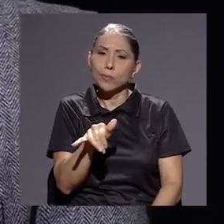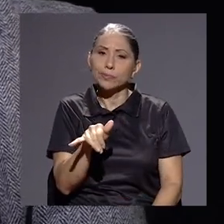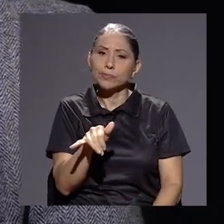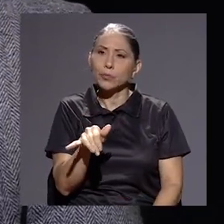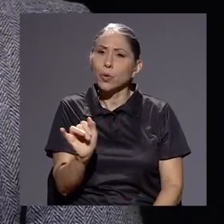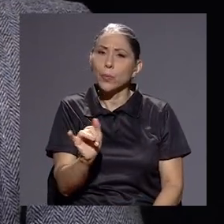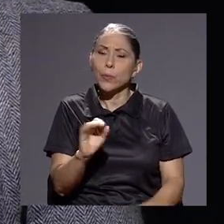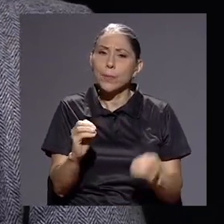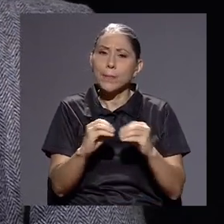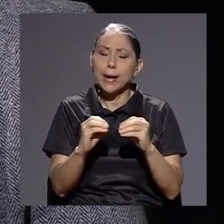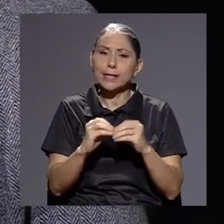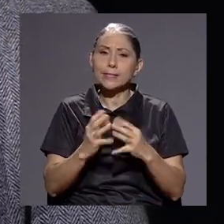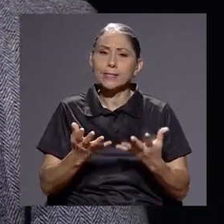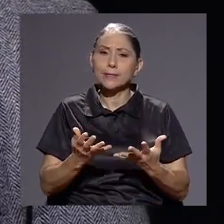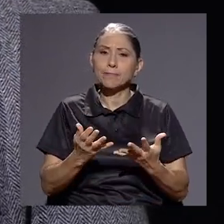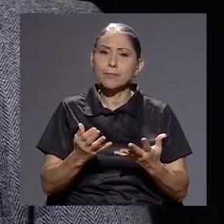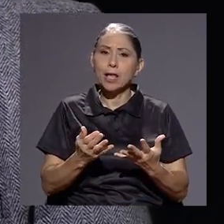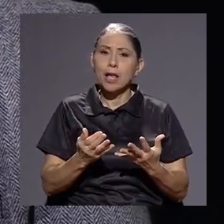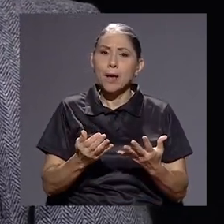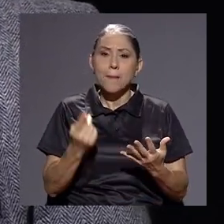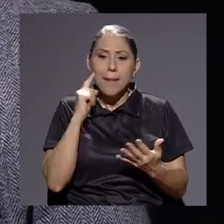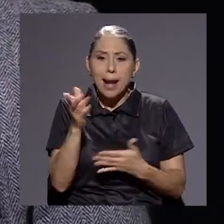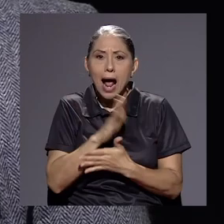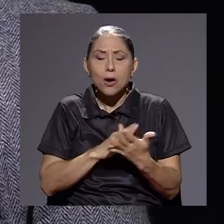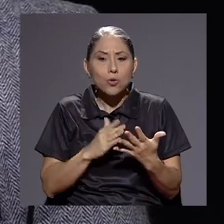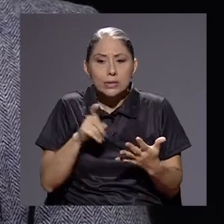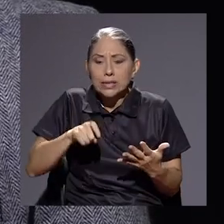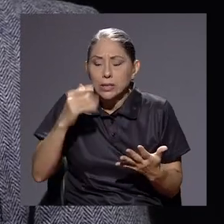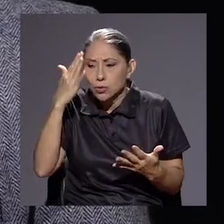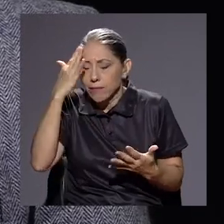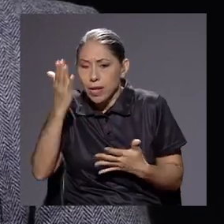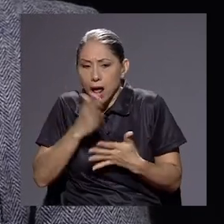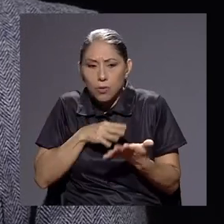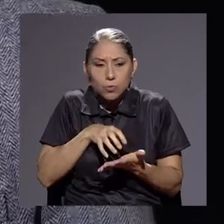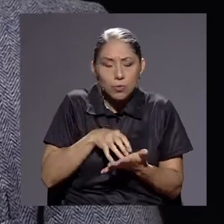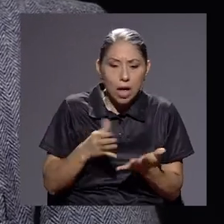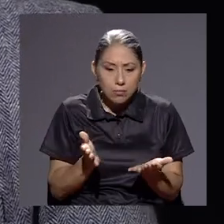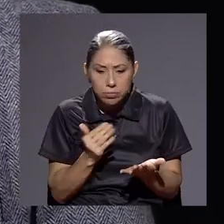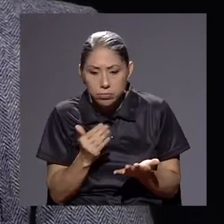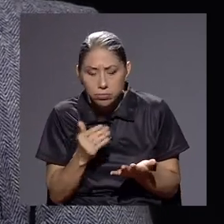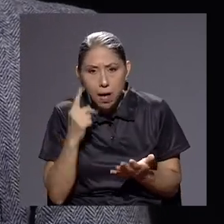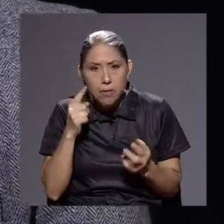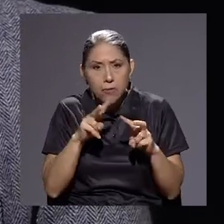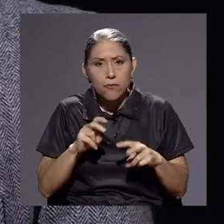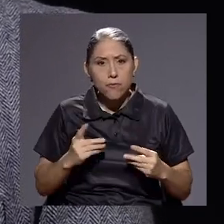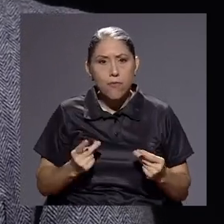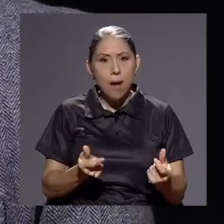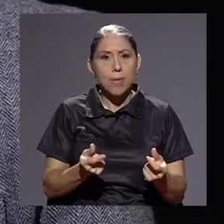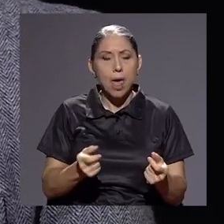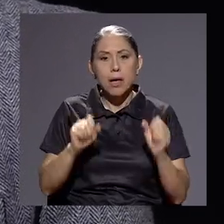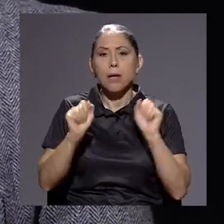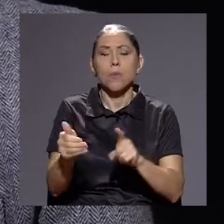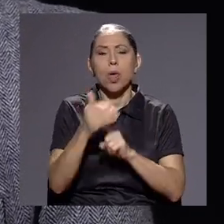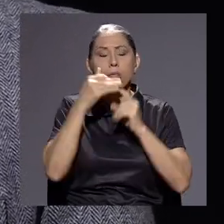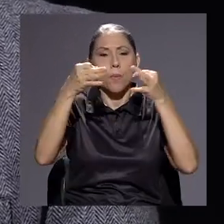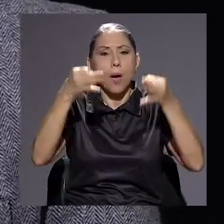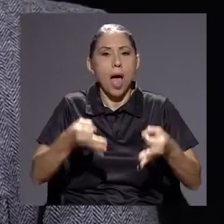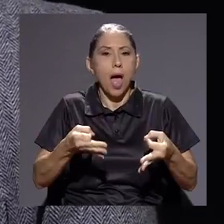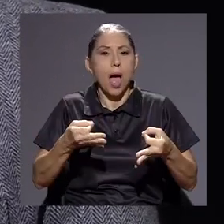como le digo, como más de consulta rápida y que puedan establecer, digamos, un criterio